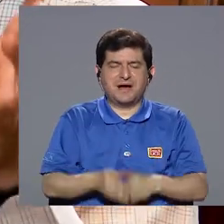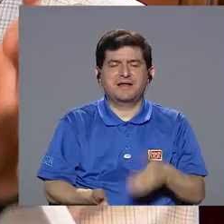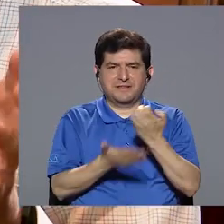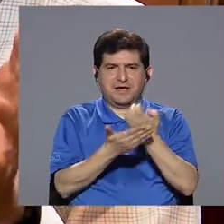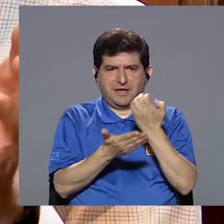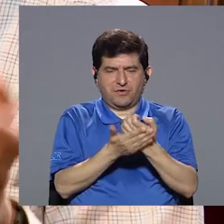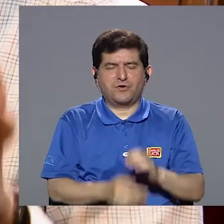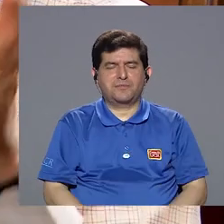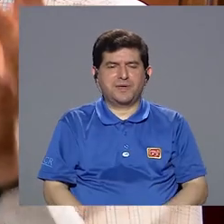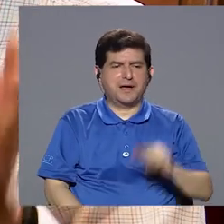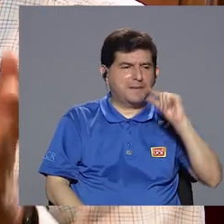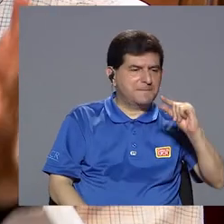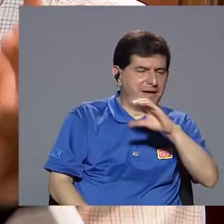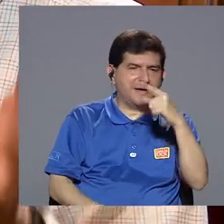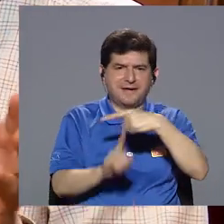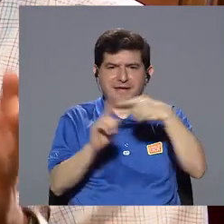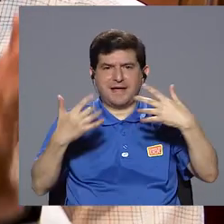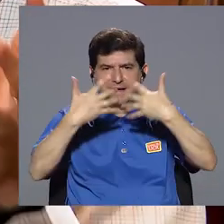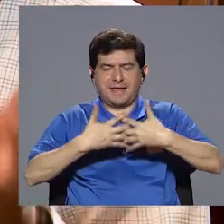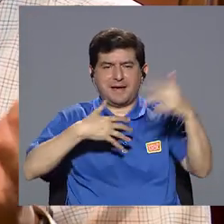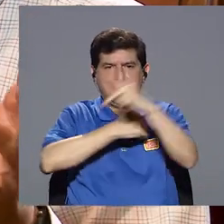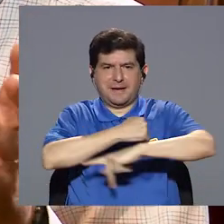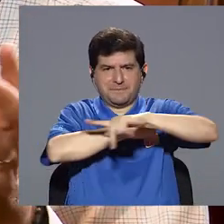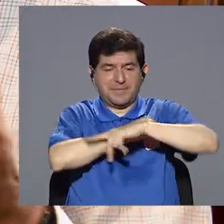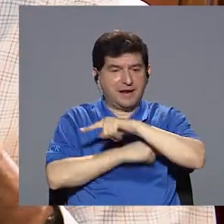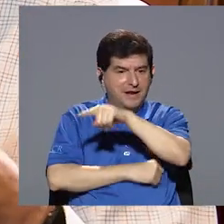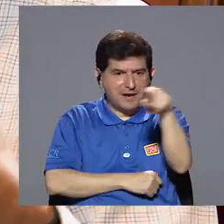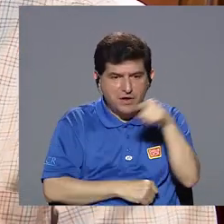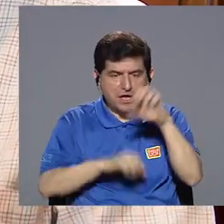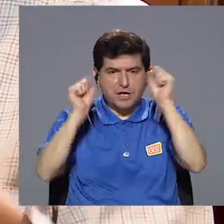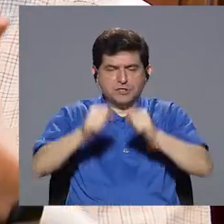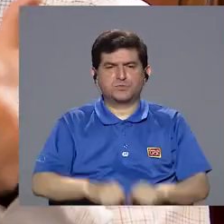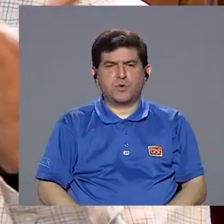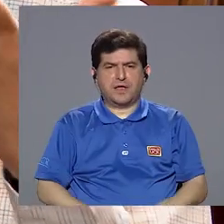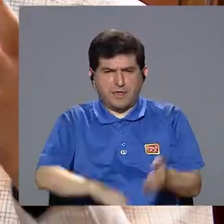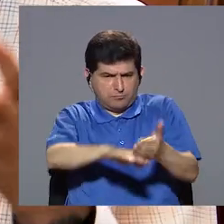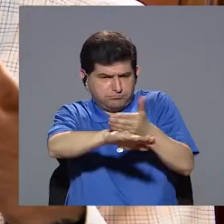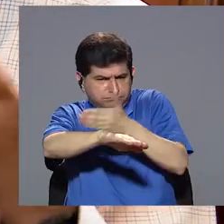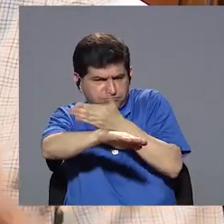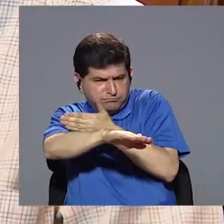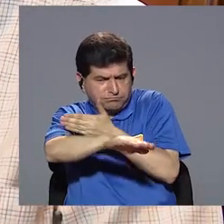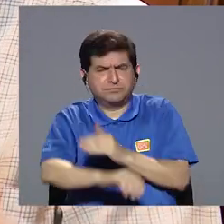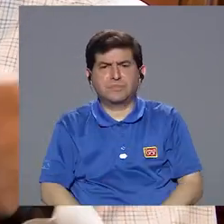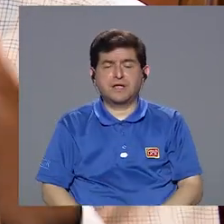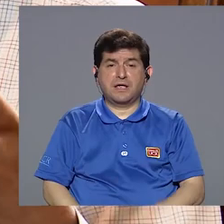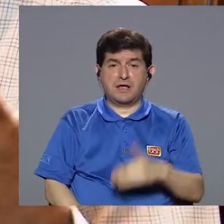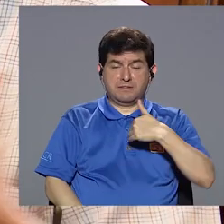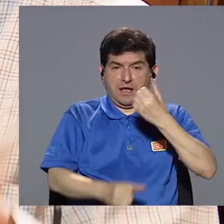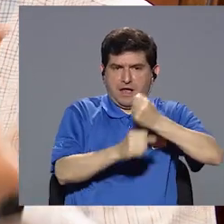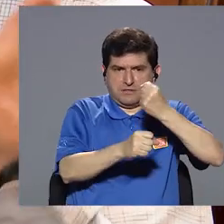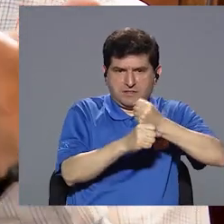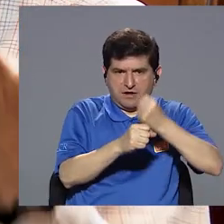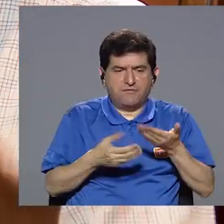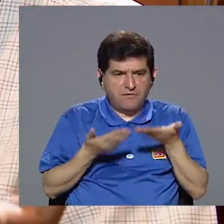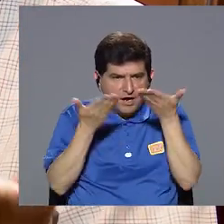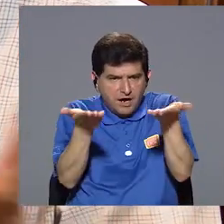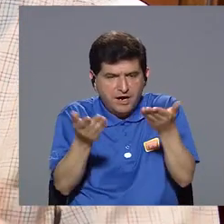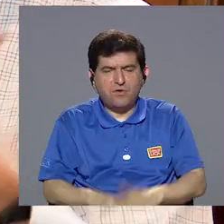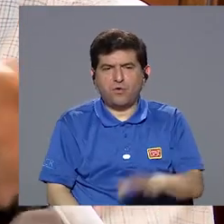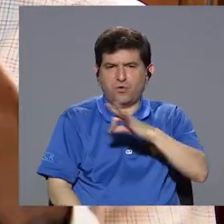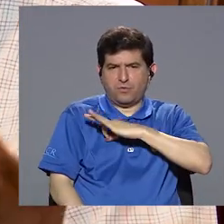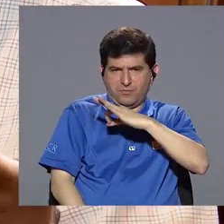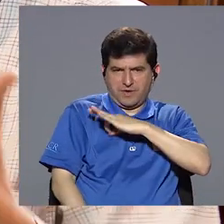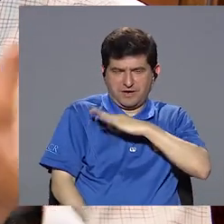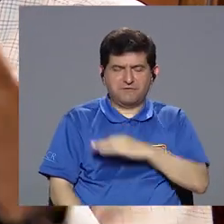económico local de pequeñas y medianas empresas de nuestro país para que éstas florezcan y crezcan generen empleo